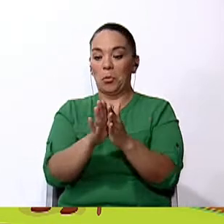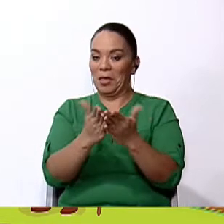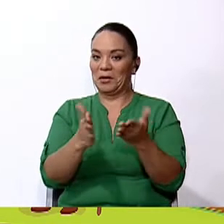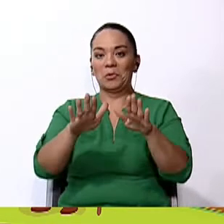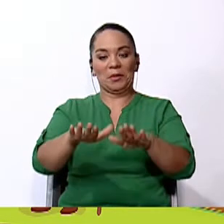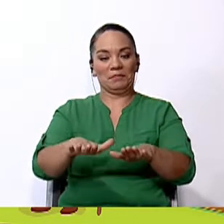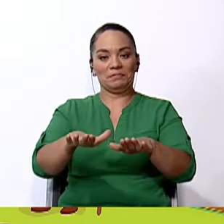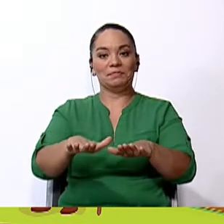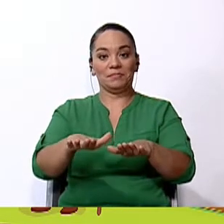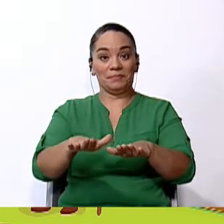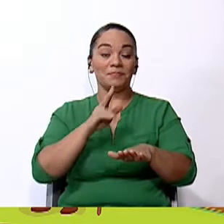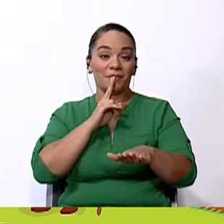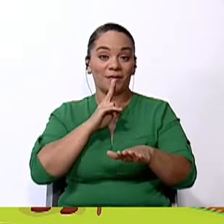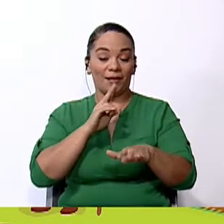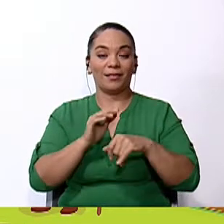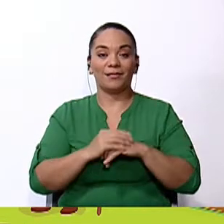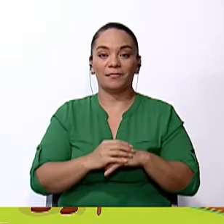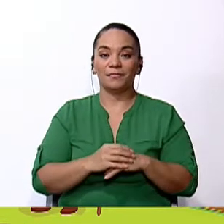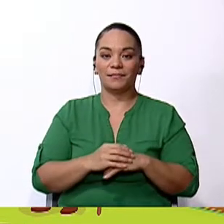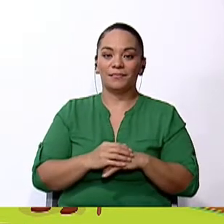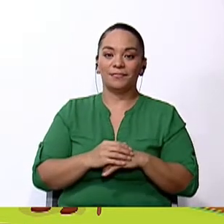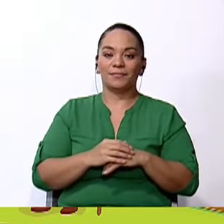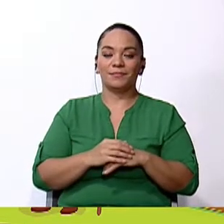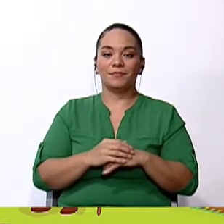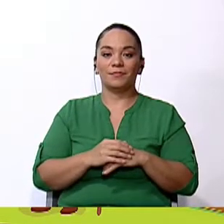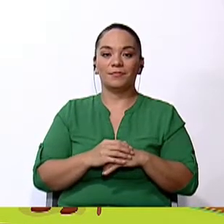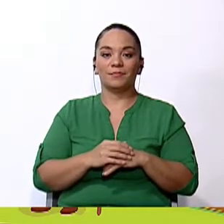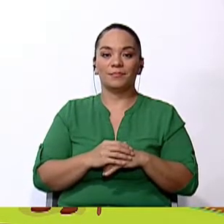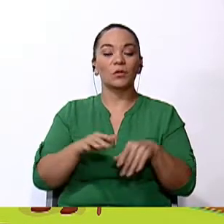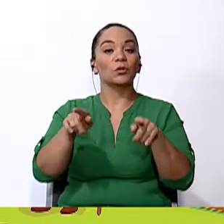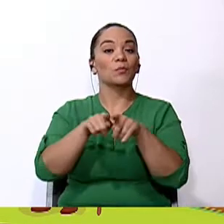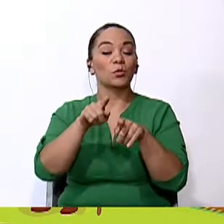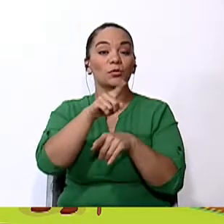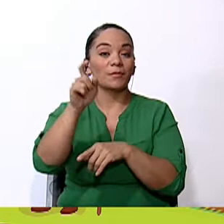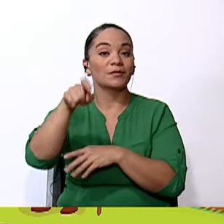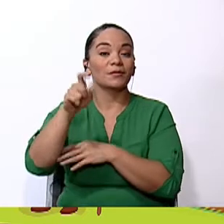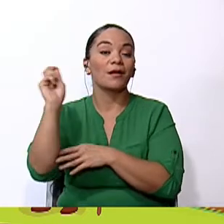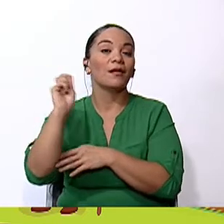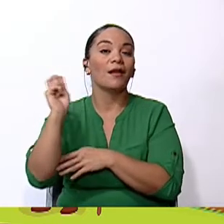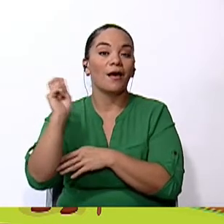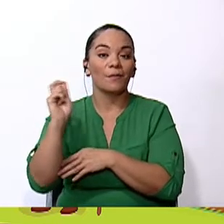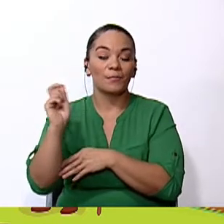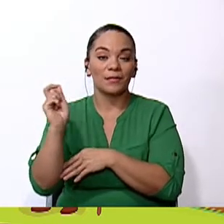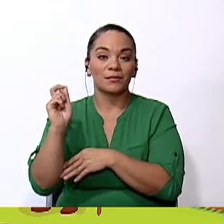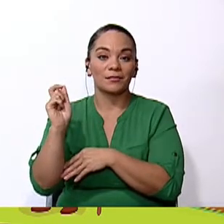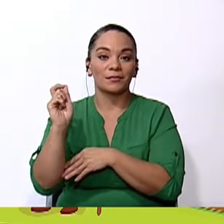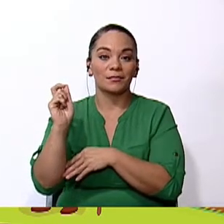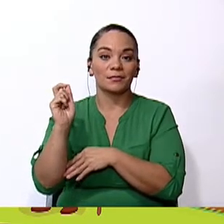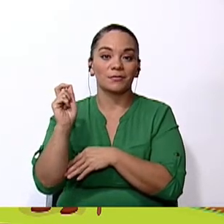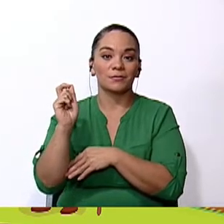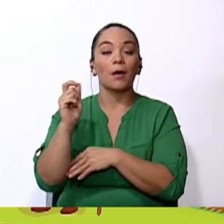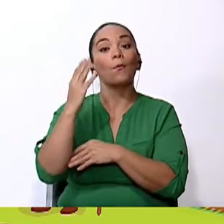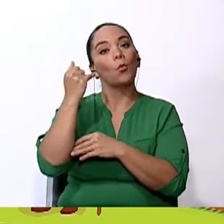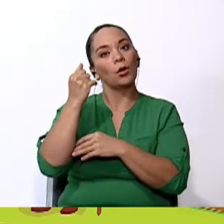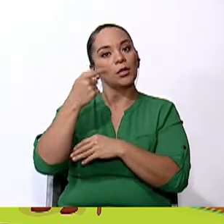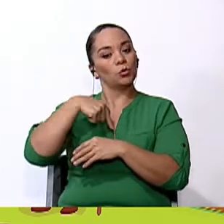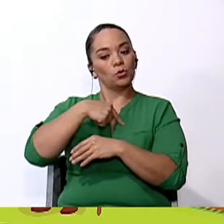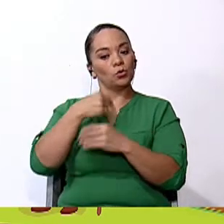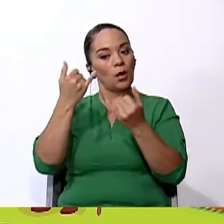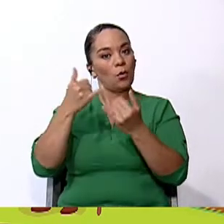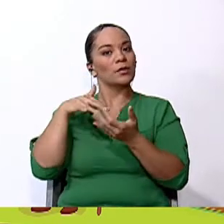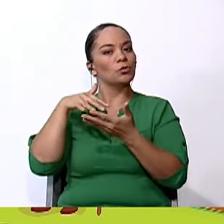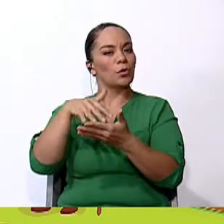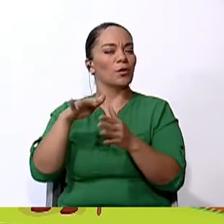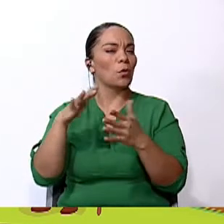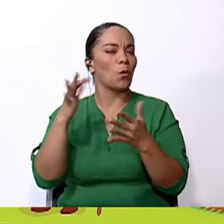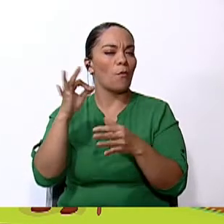cuaderno. ¿Cierto? Bueno, pero también van a necesitar el lápiz porque estamos analizando la forma adecuada de